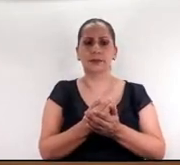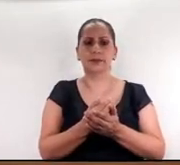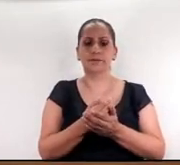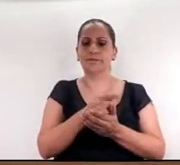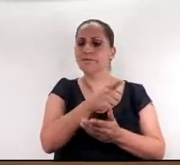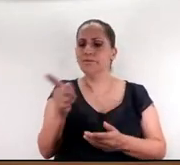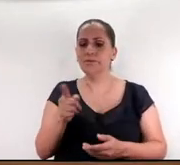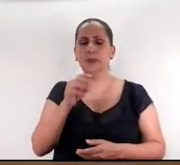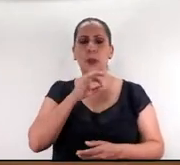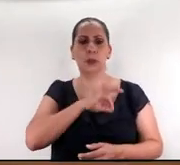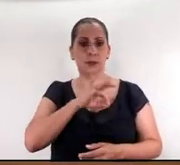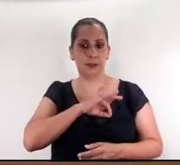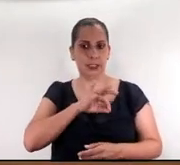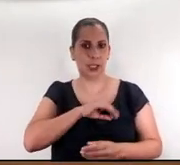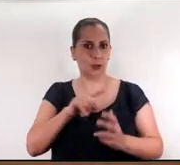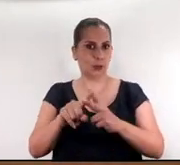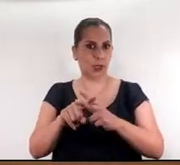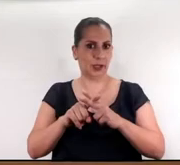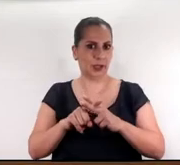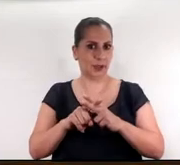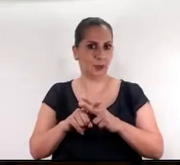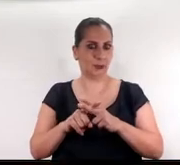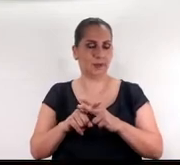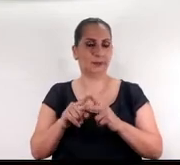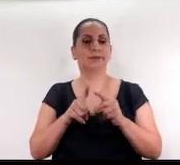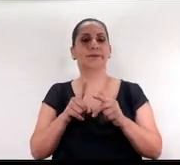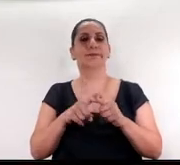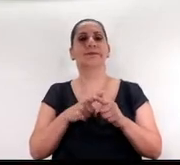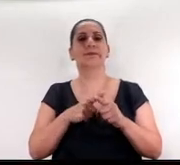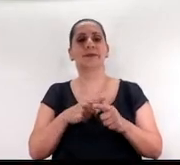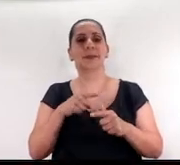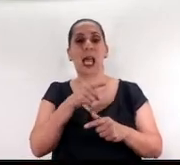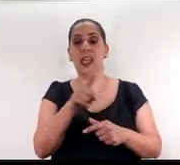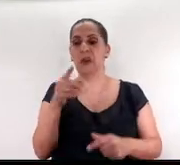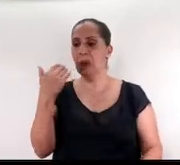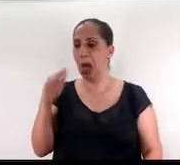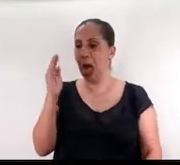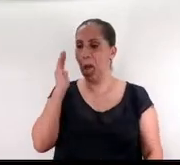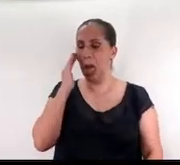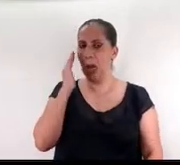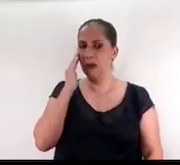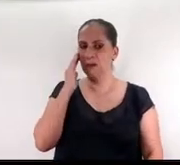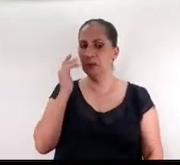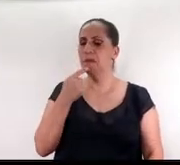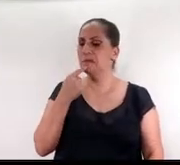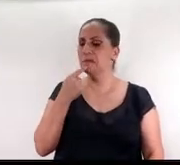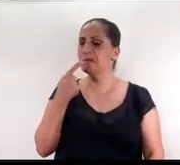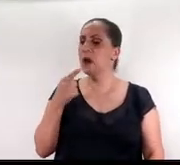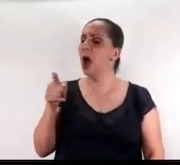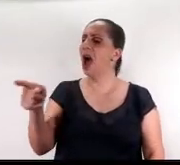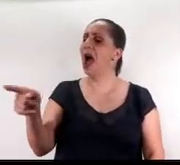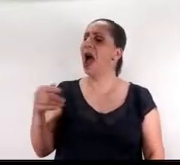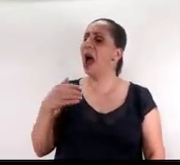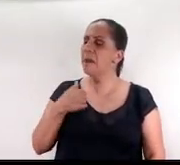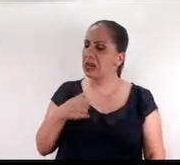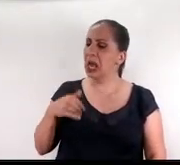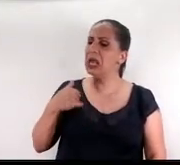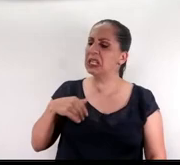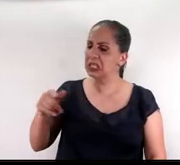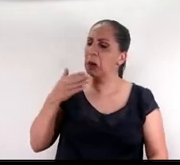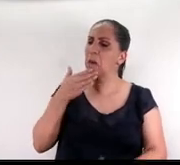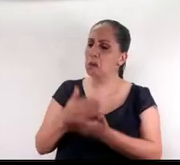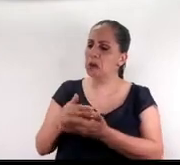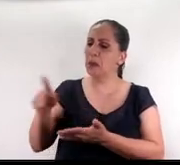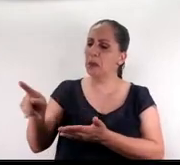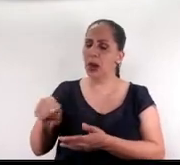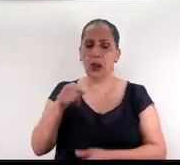los beneficiarios del crédito. Y entonces, ahí, como los conocían, podían decir, mire, este carajo es buena paga